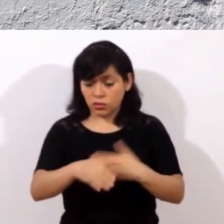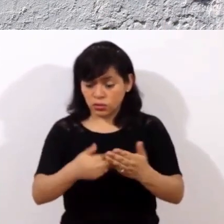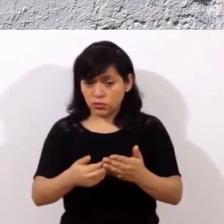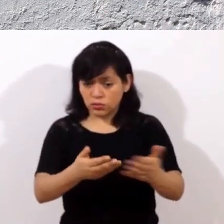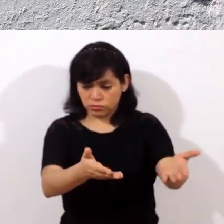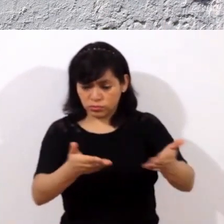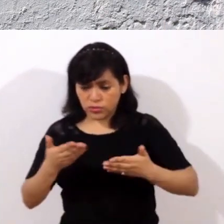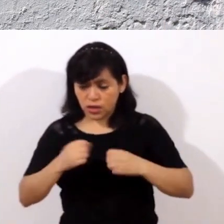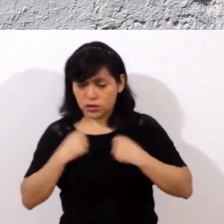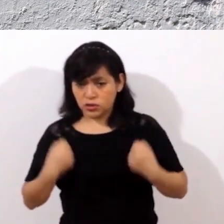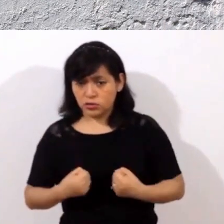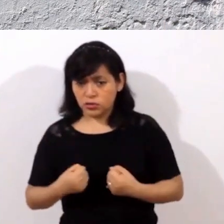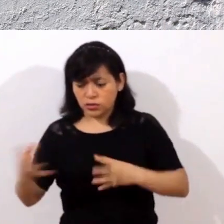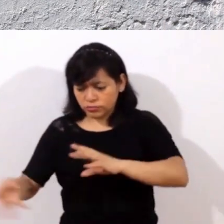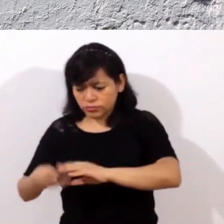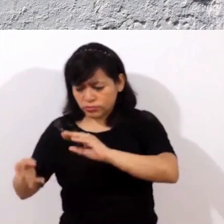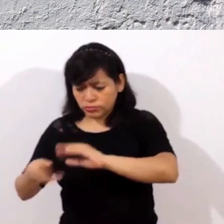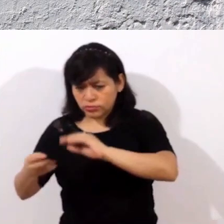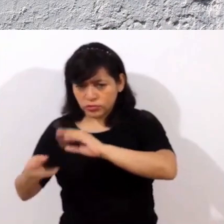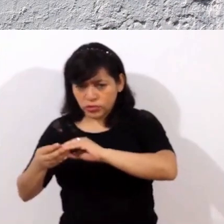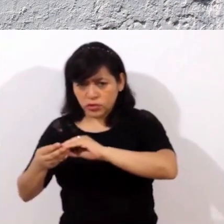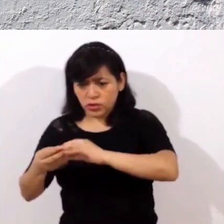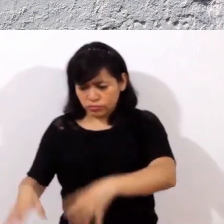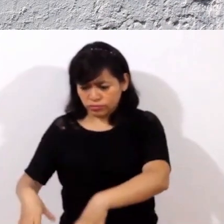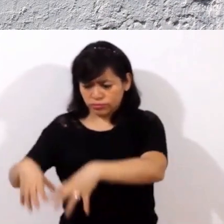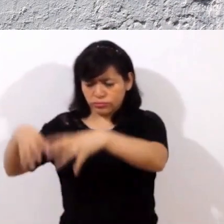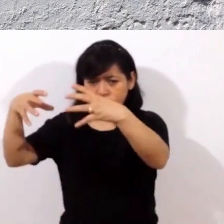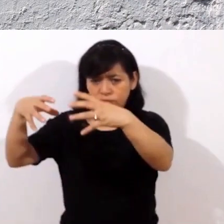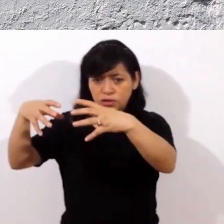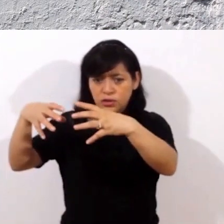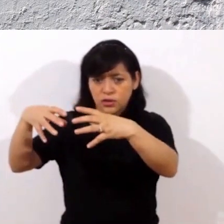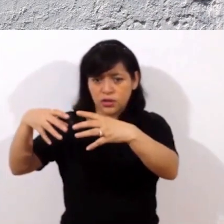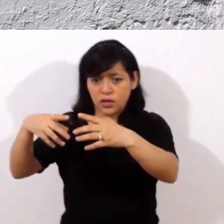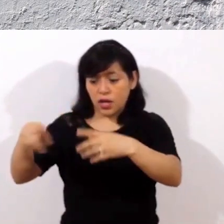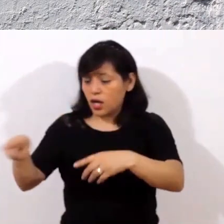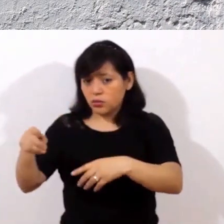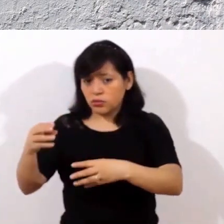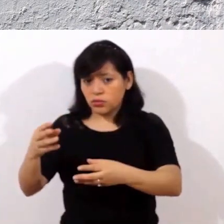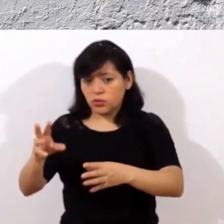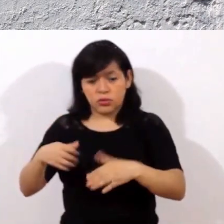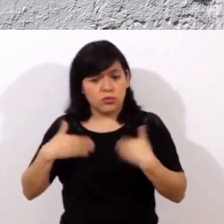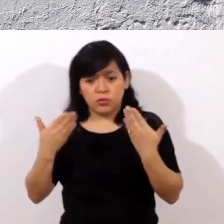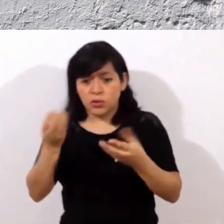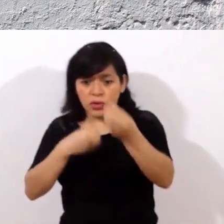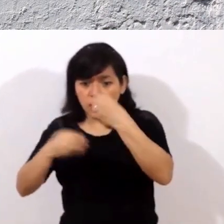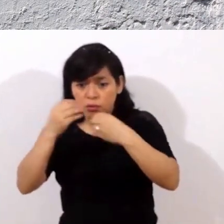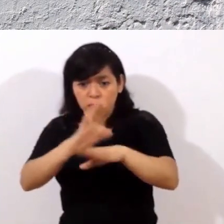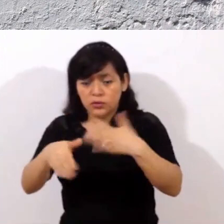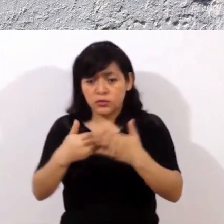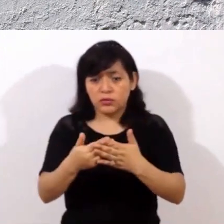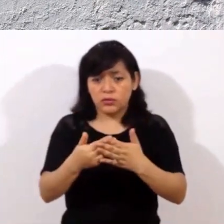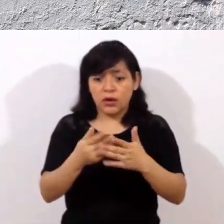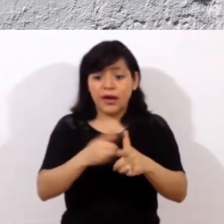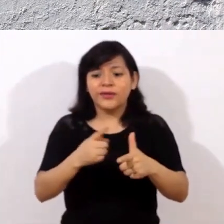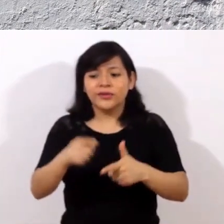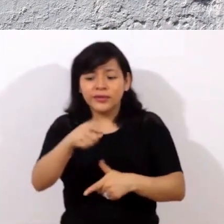sacrificio, ellos entonces vendían alguna parte de lo que quedaba, y obviamente otra parte tal vez hasta repartían